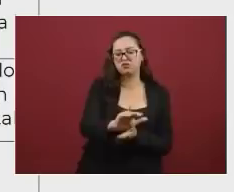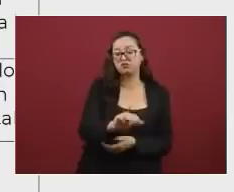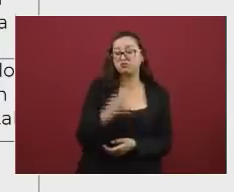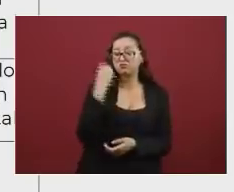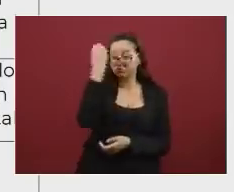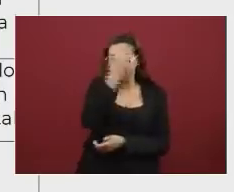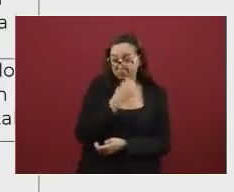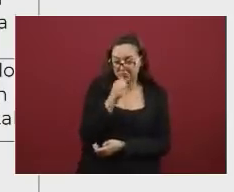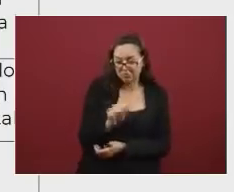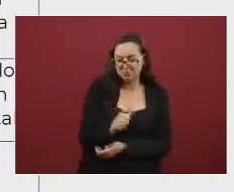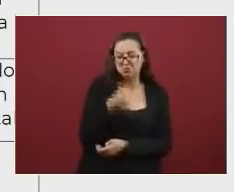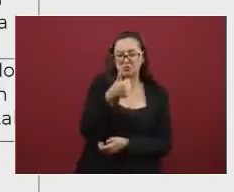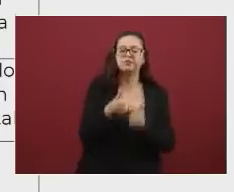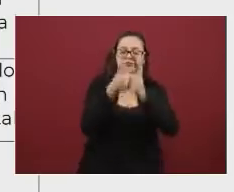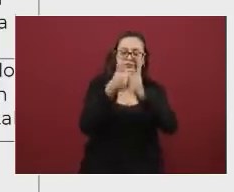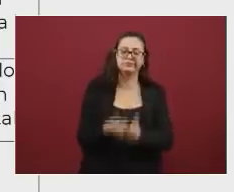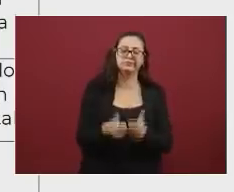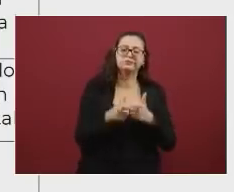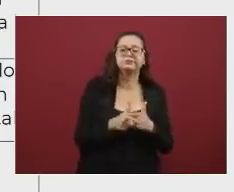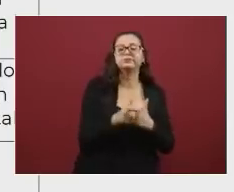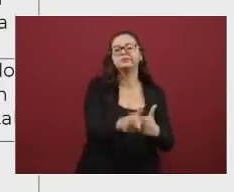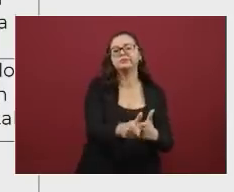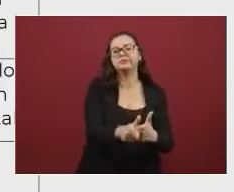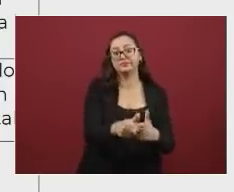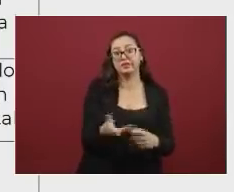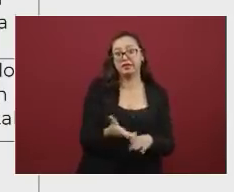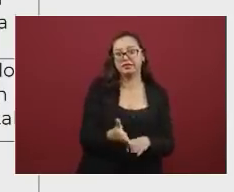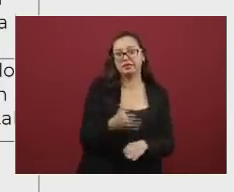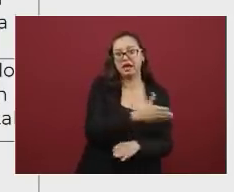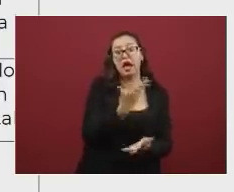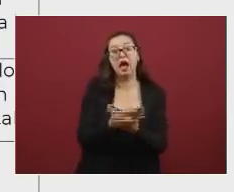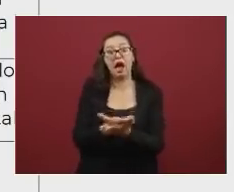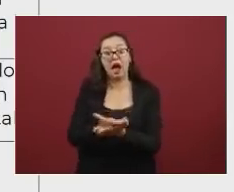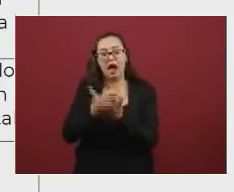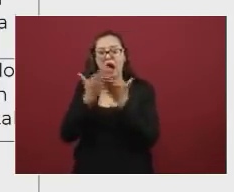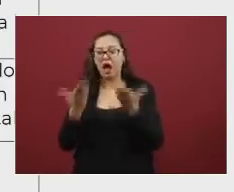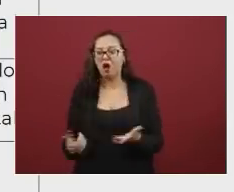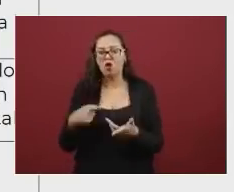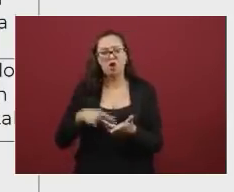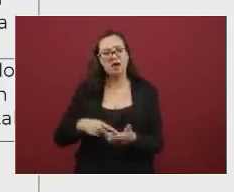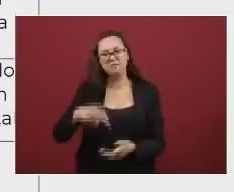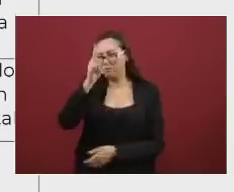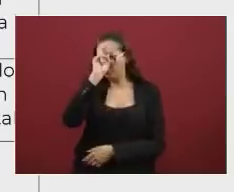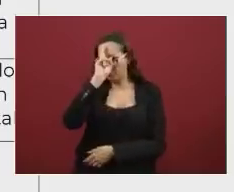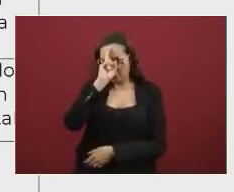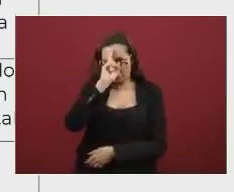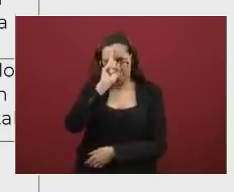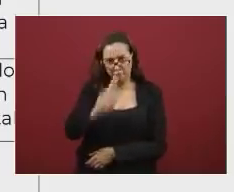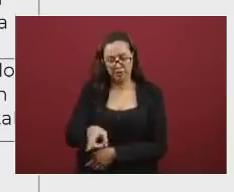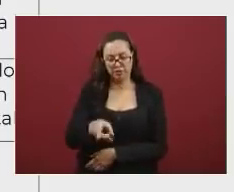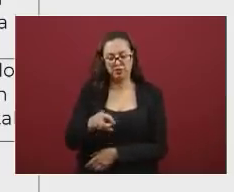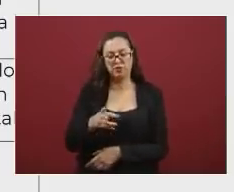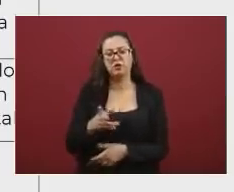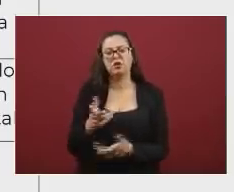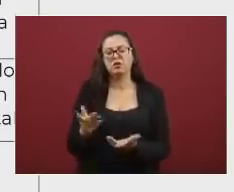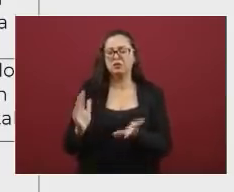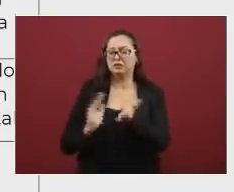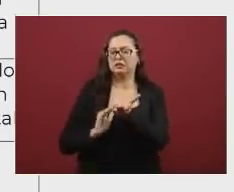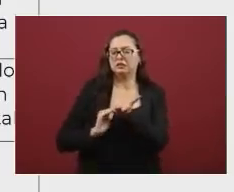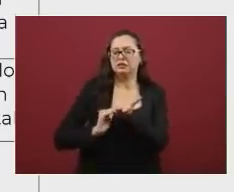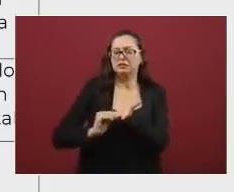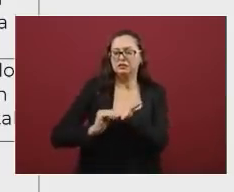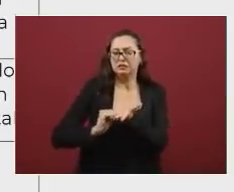cualquier proceso a la permanencia en el empleo. No solo no aparece, sino que